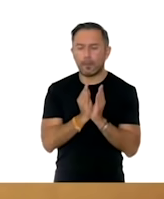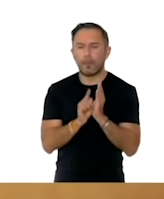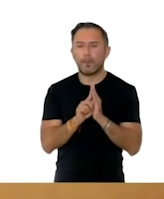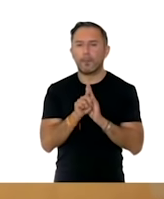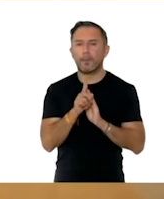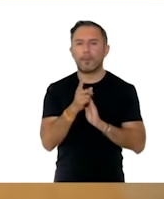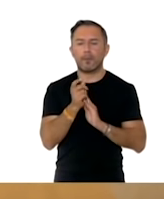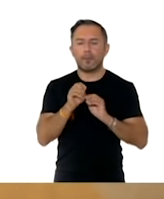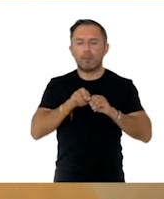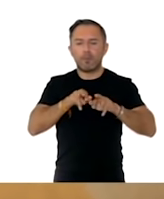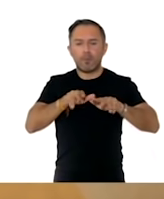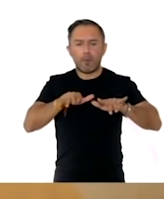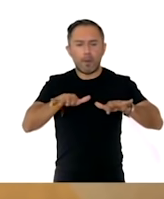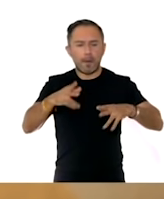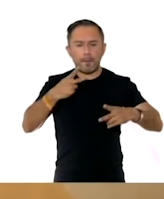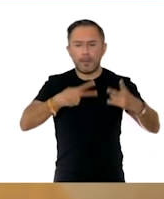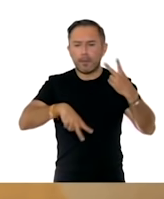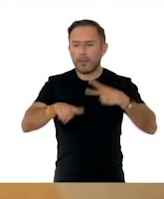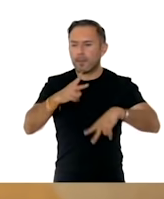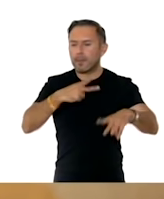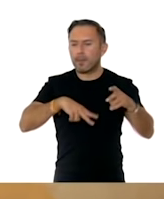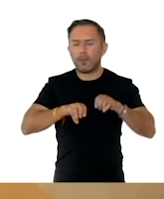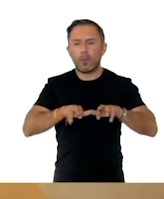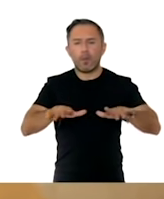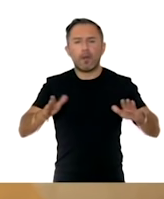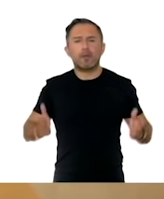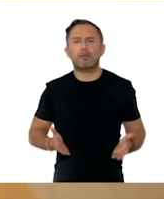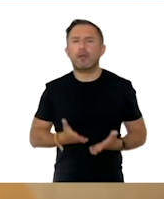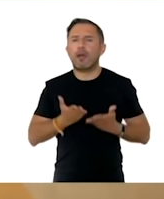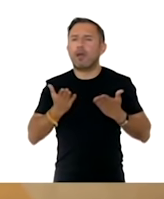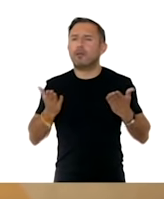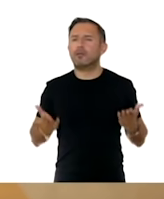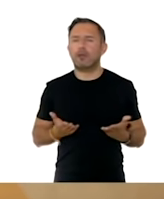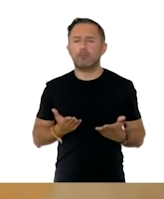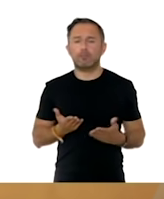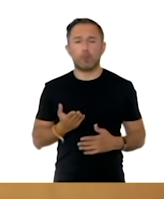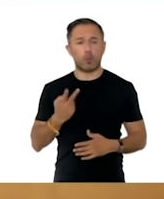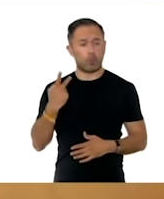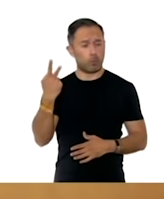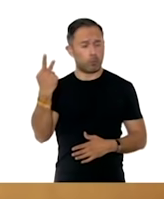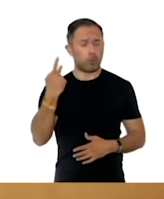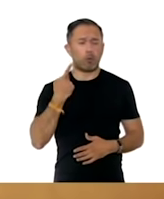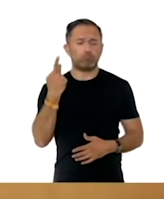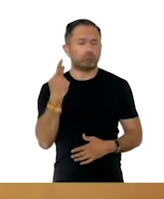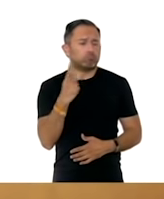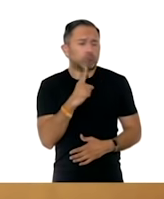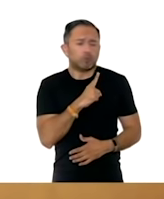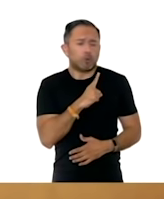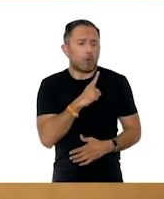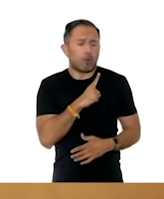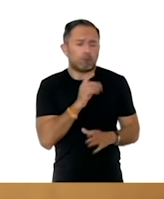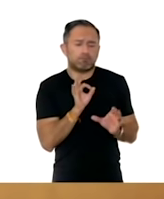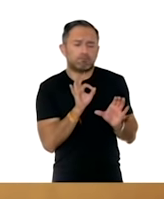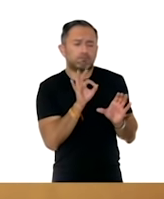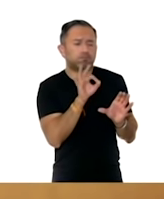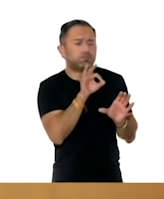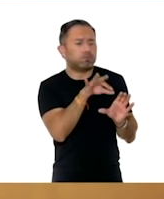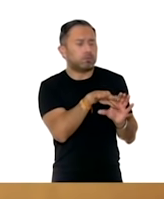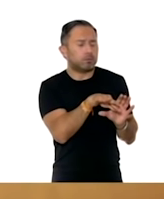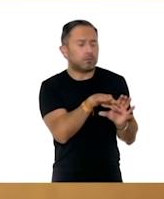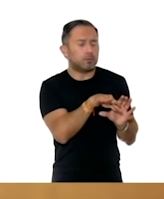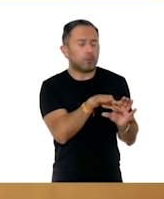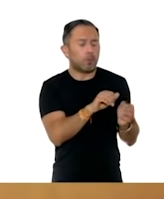yokolkal. Pal, tone, chemhupelu no kulilom yuntil utial asihi.